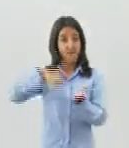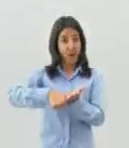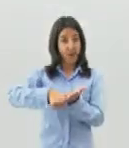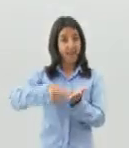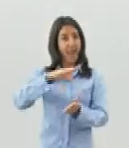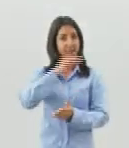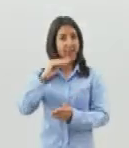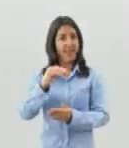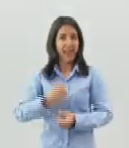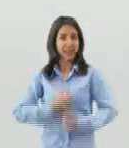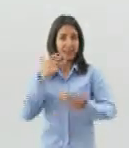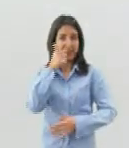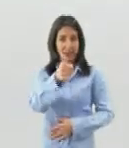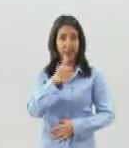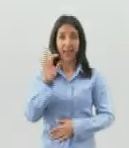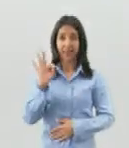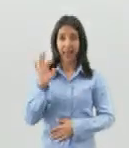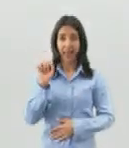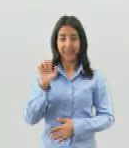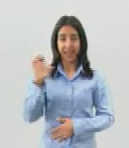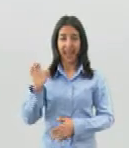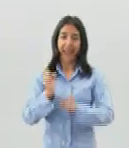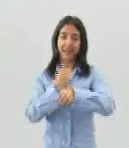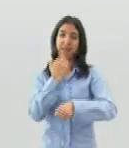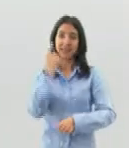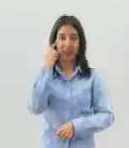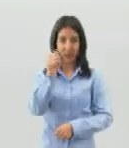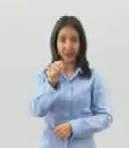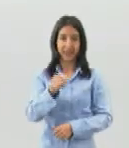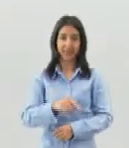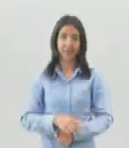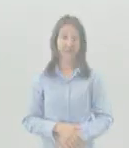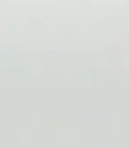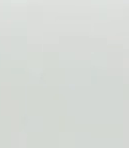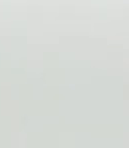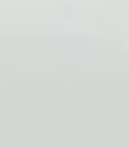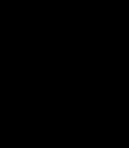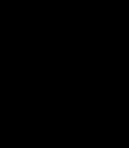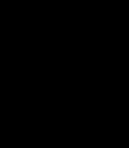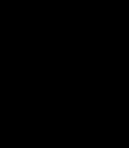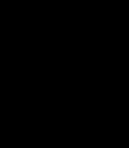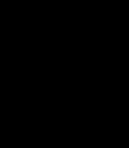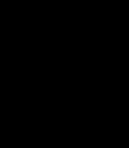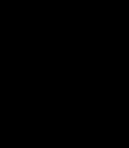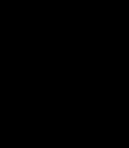vote y hágase oír el tribunal supremo de elecciones si lo facilita